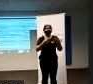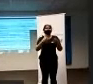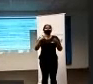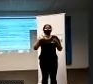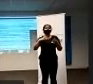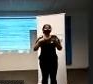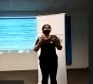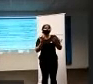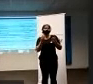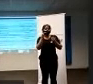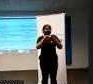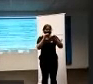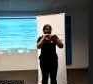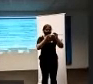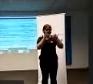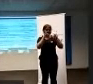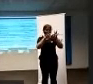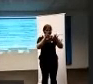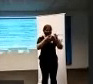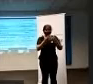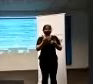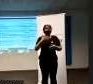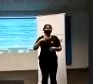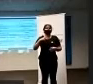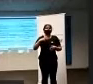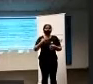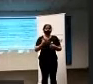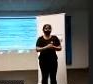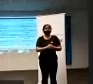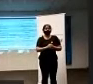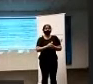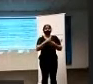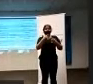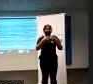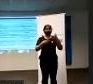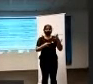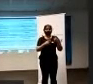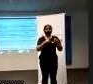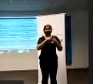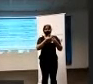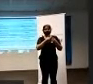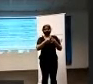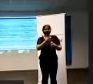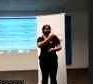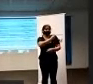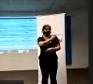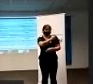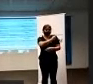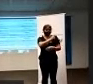de administración intramuscular, esquema 2 dosis de 0,5 ml por dosis, intervalo entre las dosis 4 semanas,